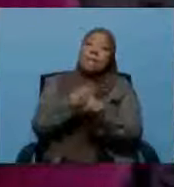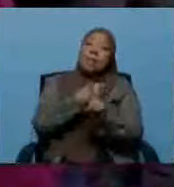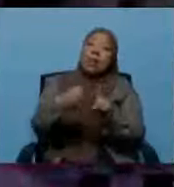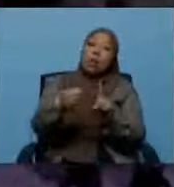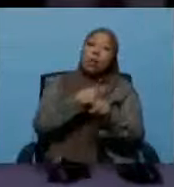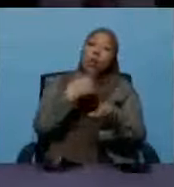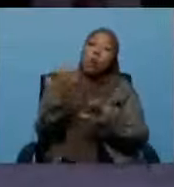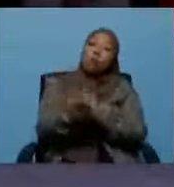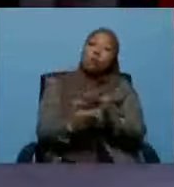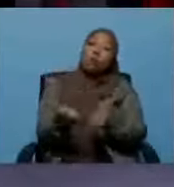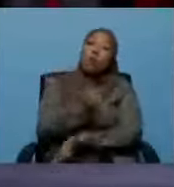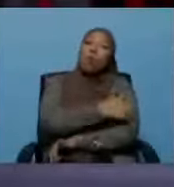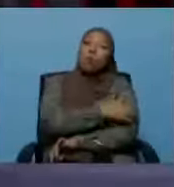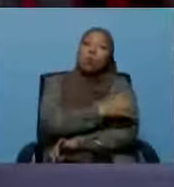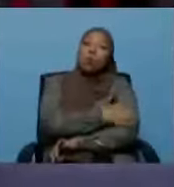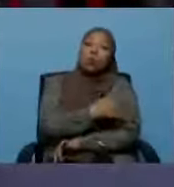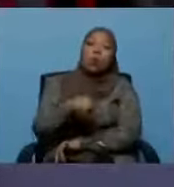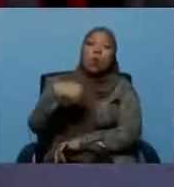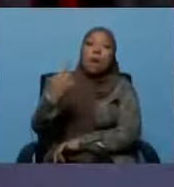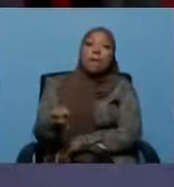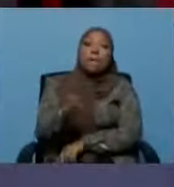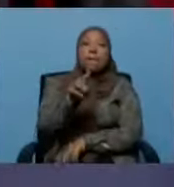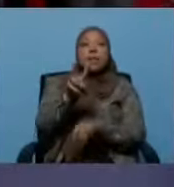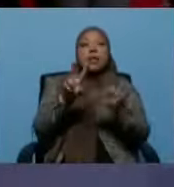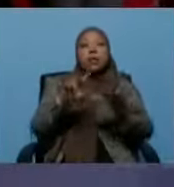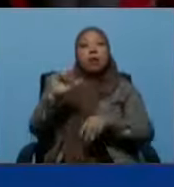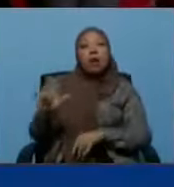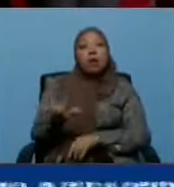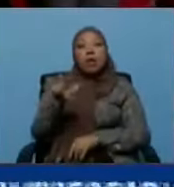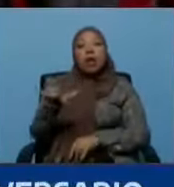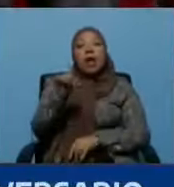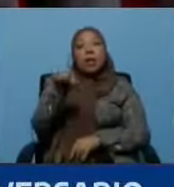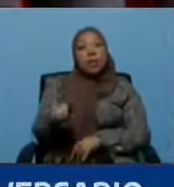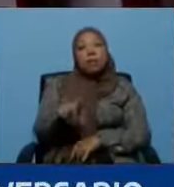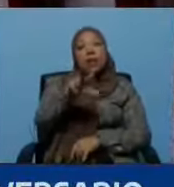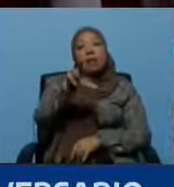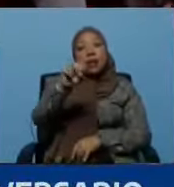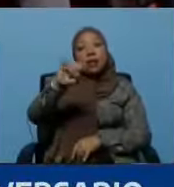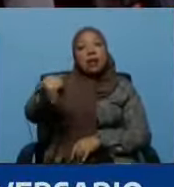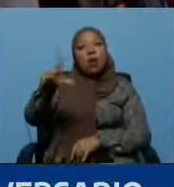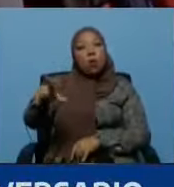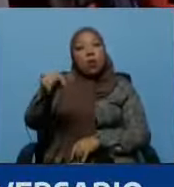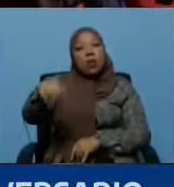ataque fascista ocurrido el pasado 29 y 30 de julio del presente año. Guardia Nacional Bolivariana.